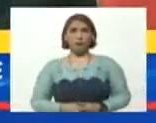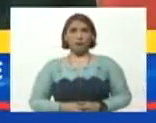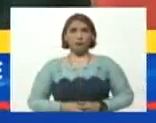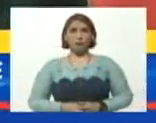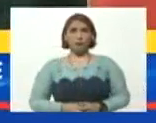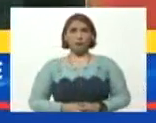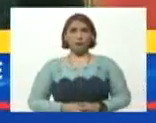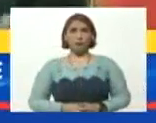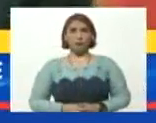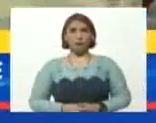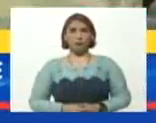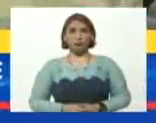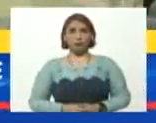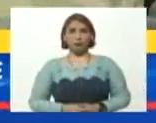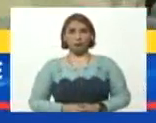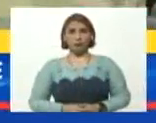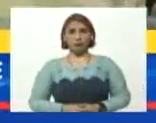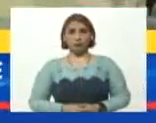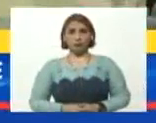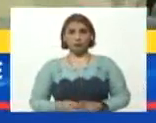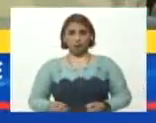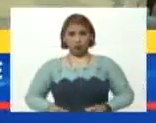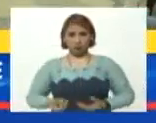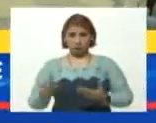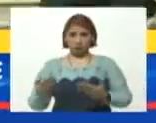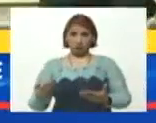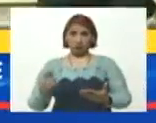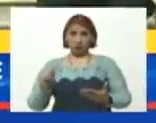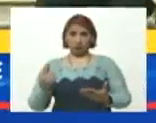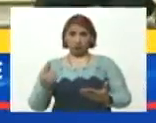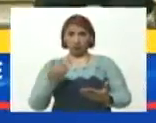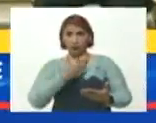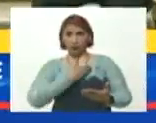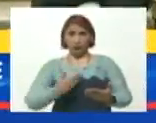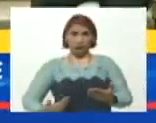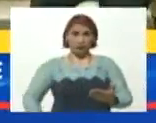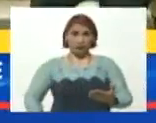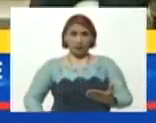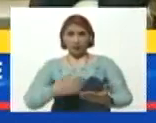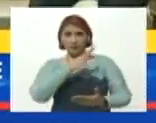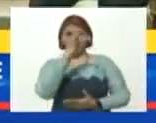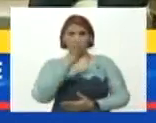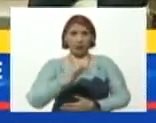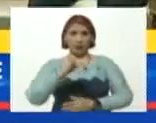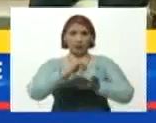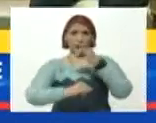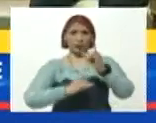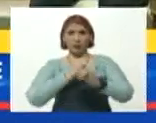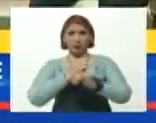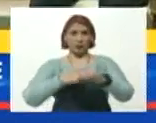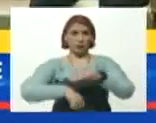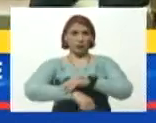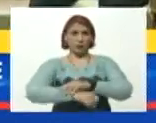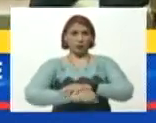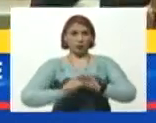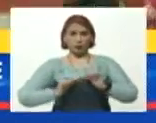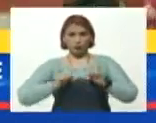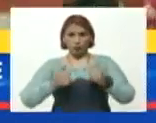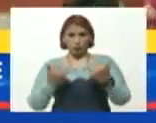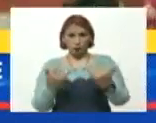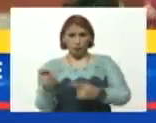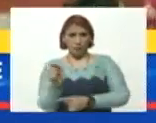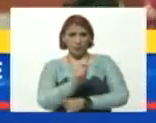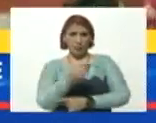Le he dado la primicia al presidente de la FIFA del inicio, ahora en el mes